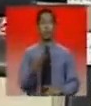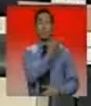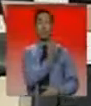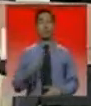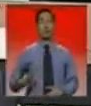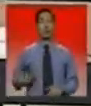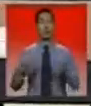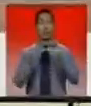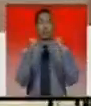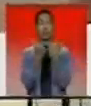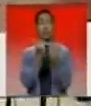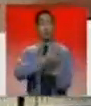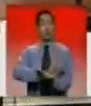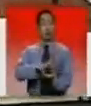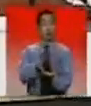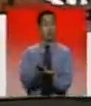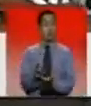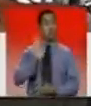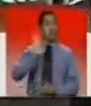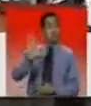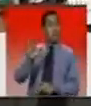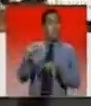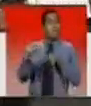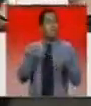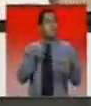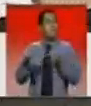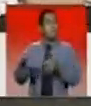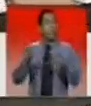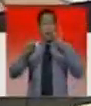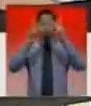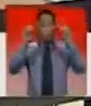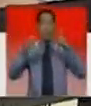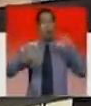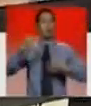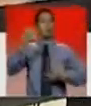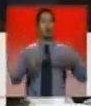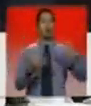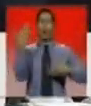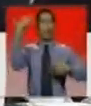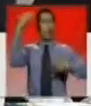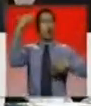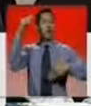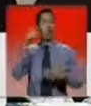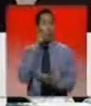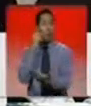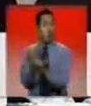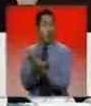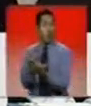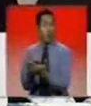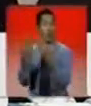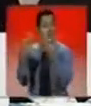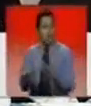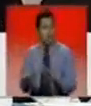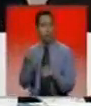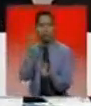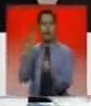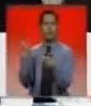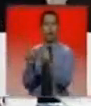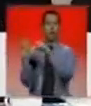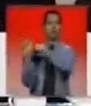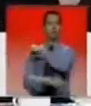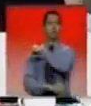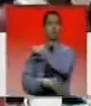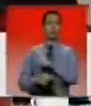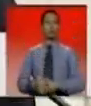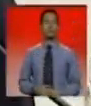Rivadeneira, presidenta de la Asamblea, explicó que el caso podría ir a juicio político si se encuentran los argumentos necesarios. Que una vez que se demuestre